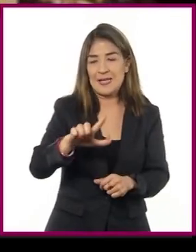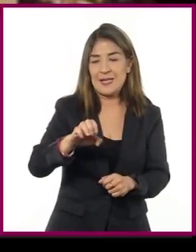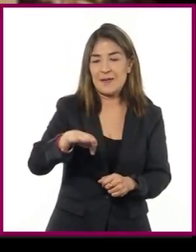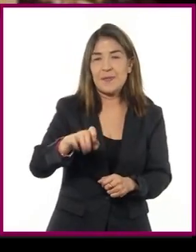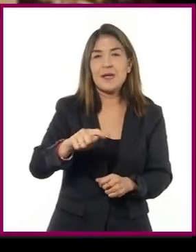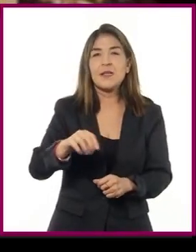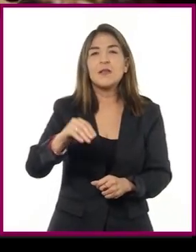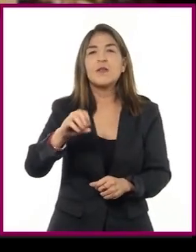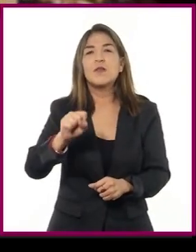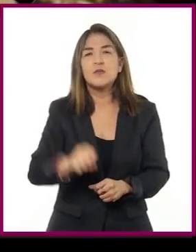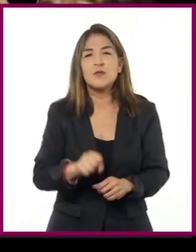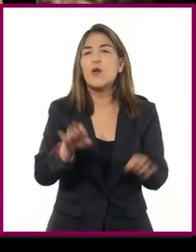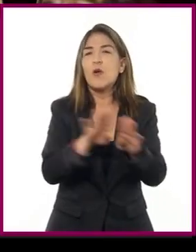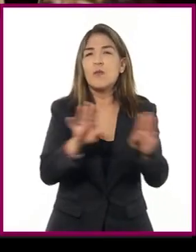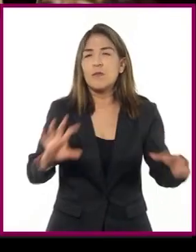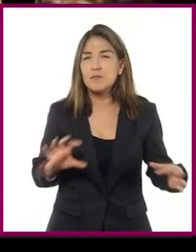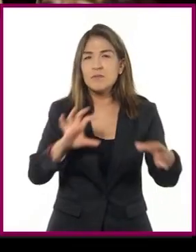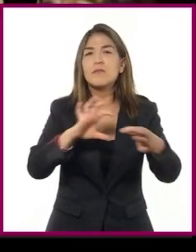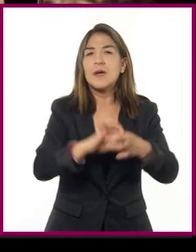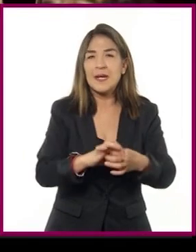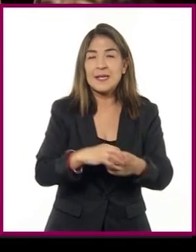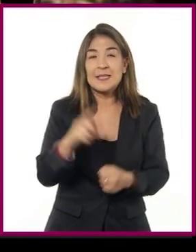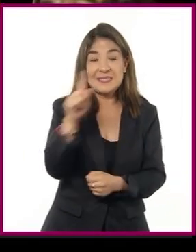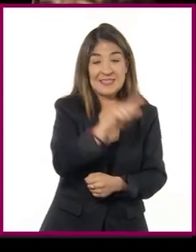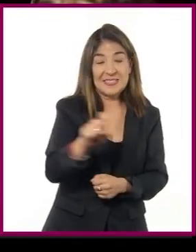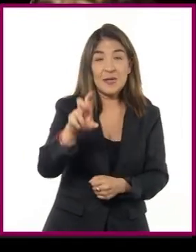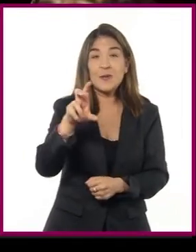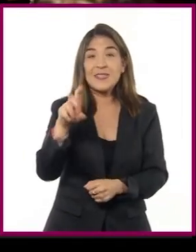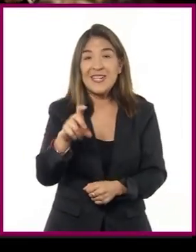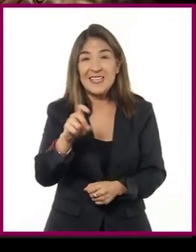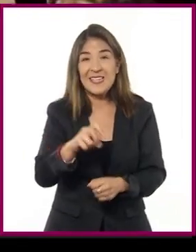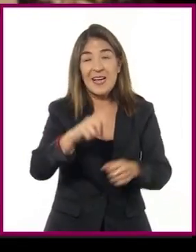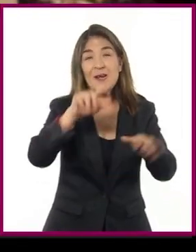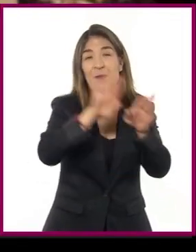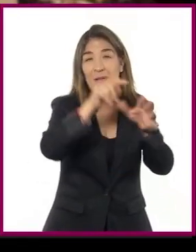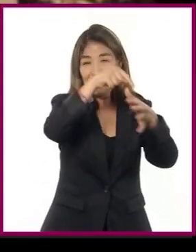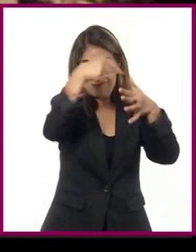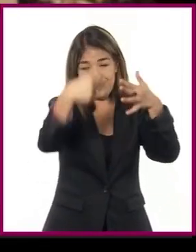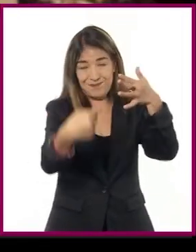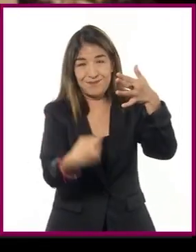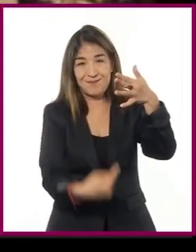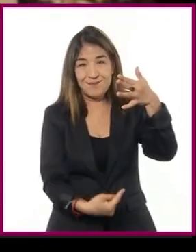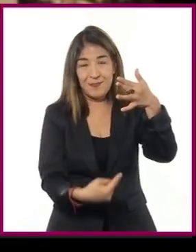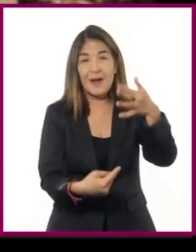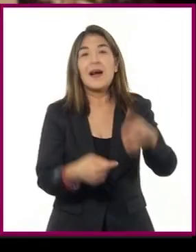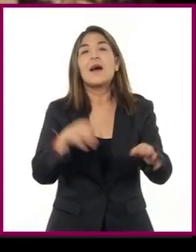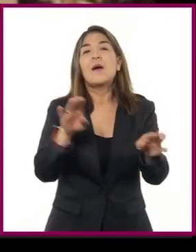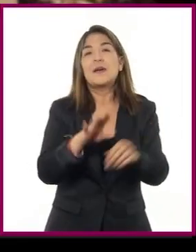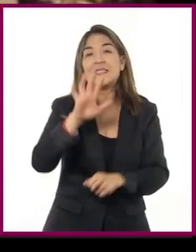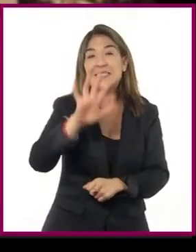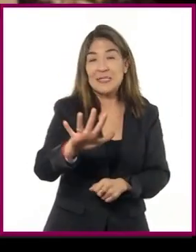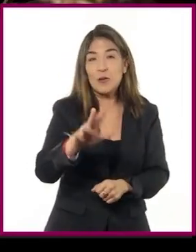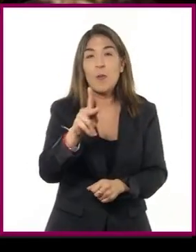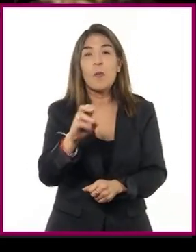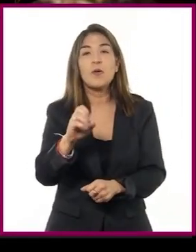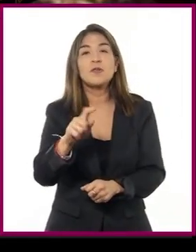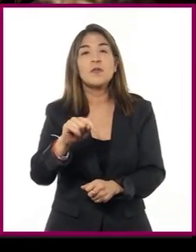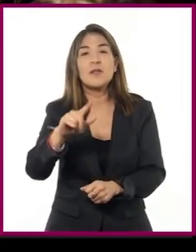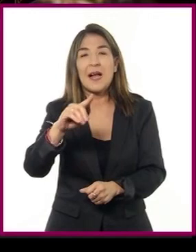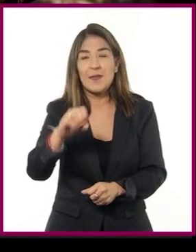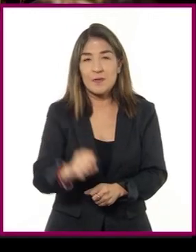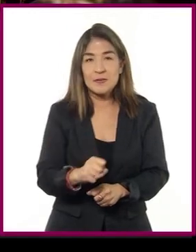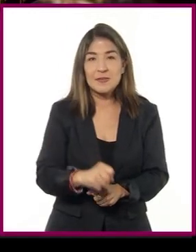se compone de 130 definiciones, 5 postulados,